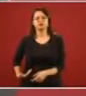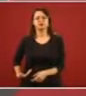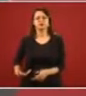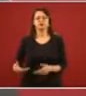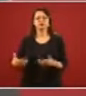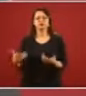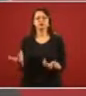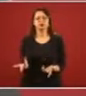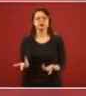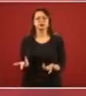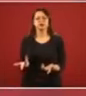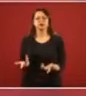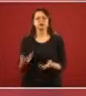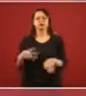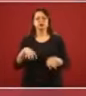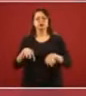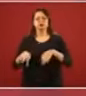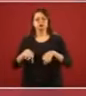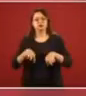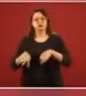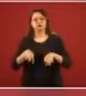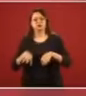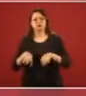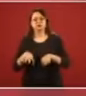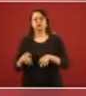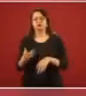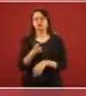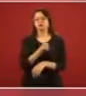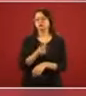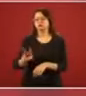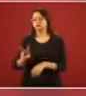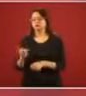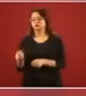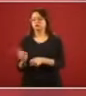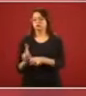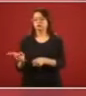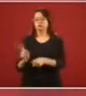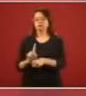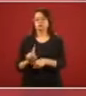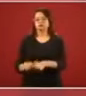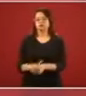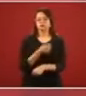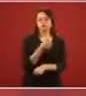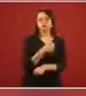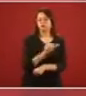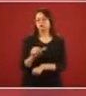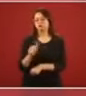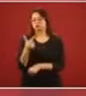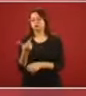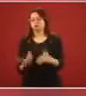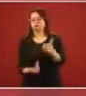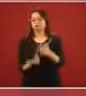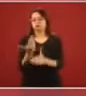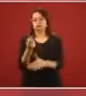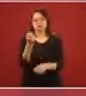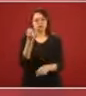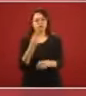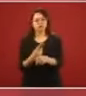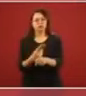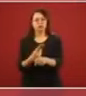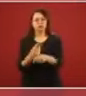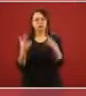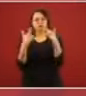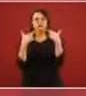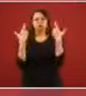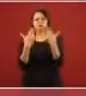llevara a cabo de lunes a viernes, de 6 a 7 de la mañana,